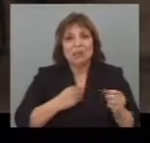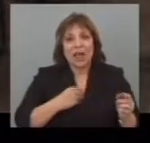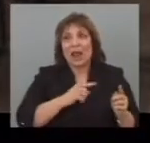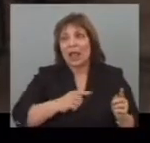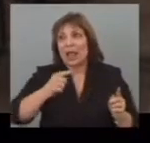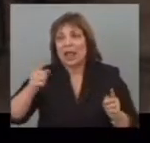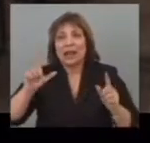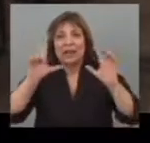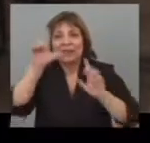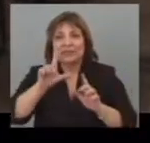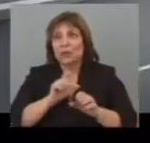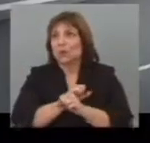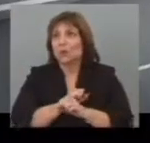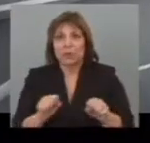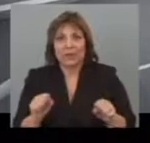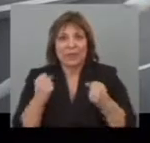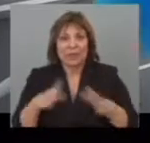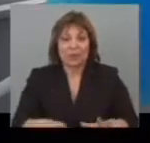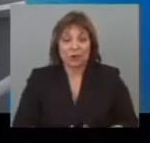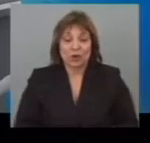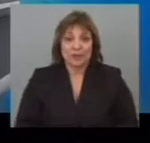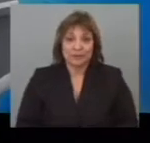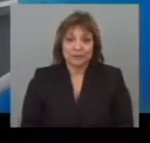llega a secundaria y no se puede insertar.